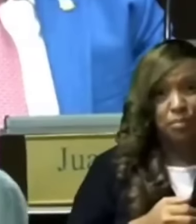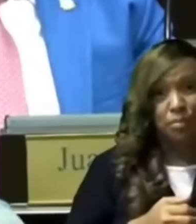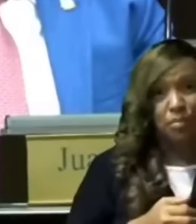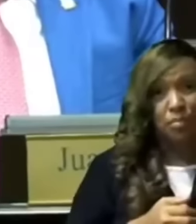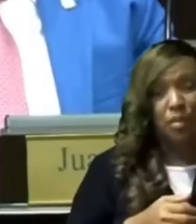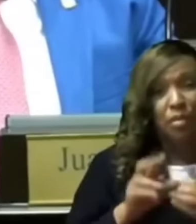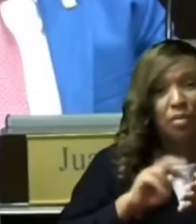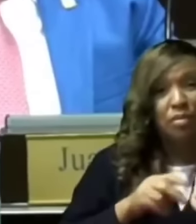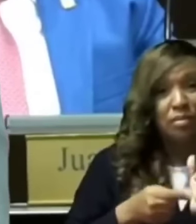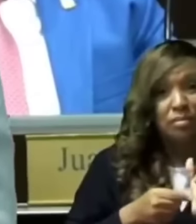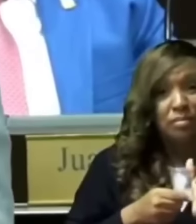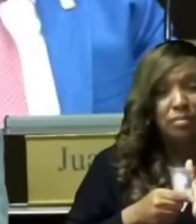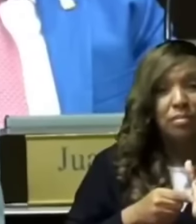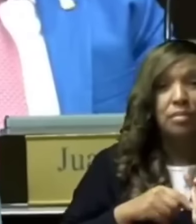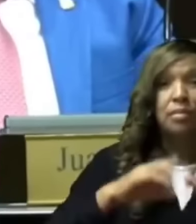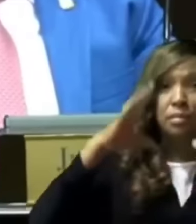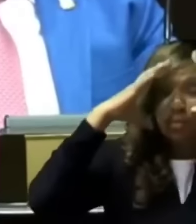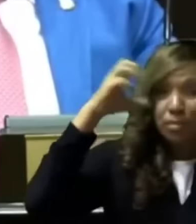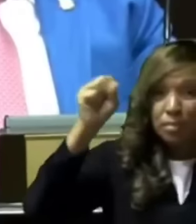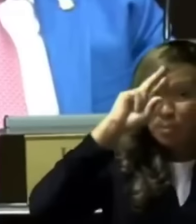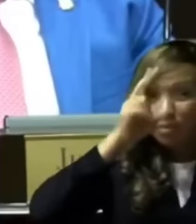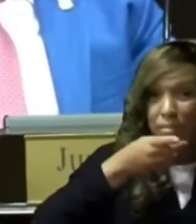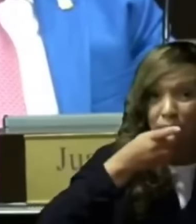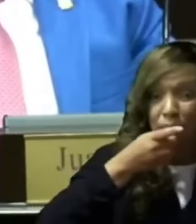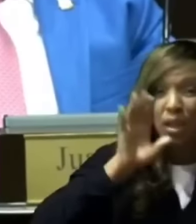del presidente de la República.